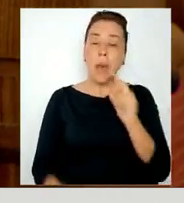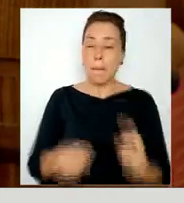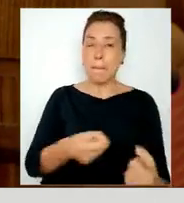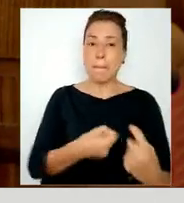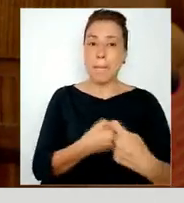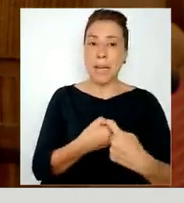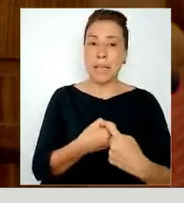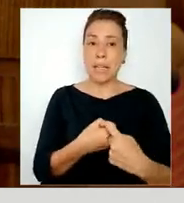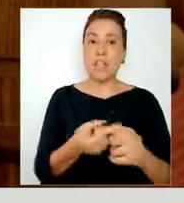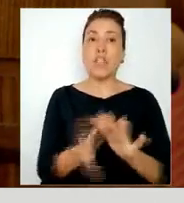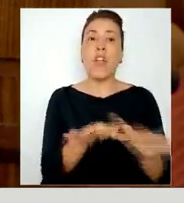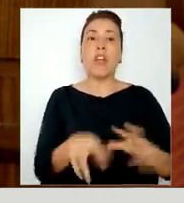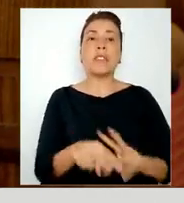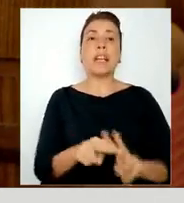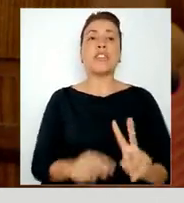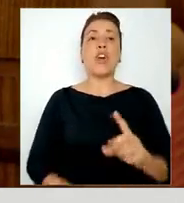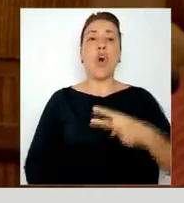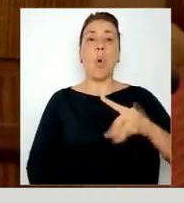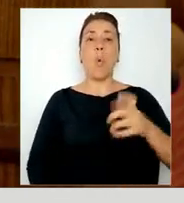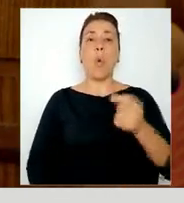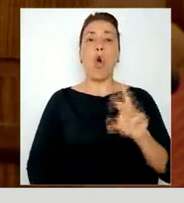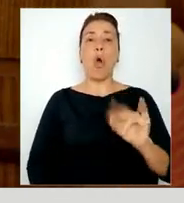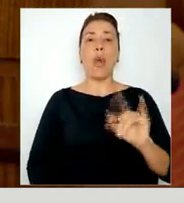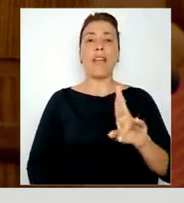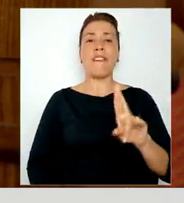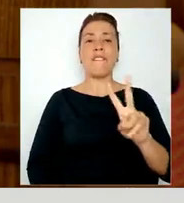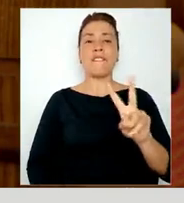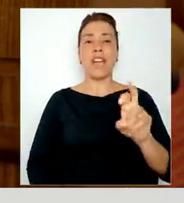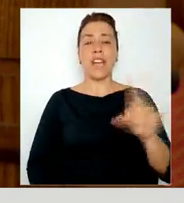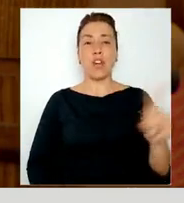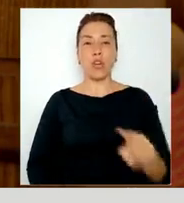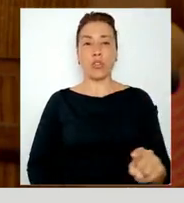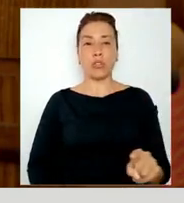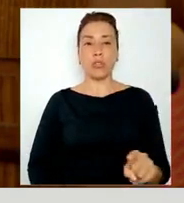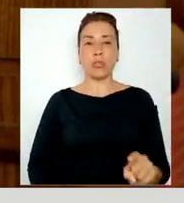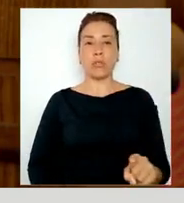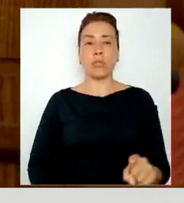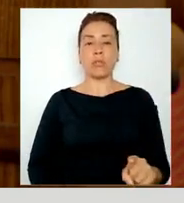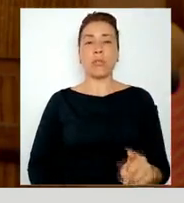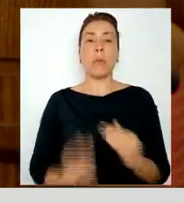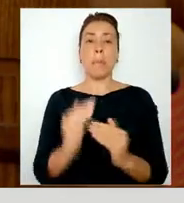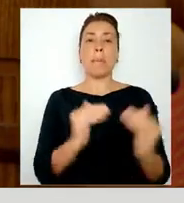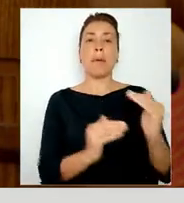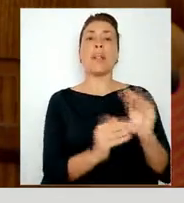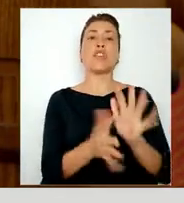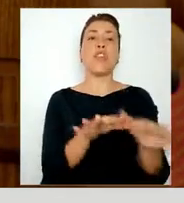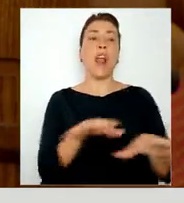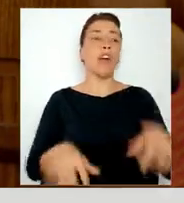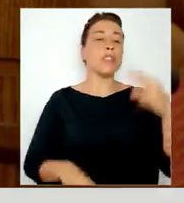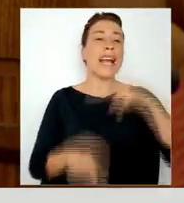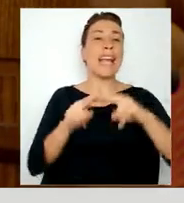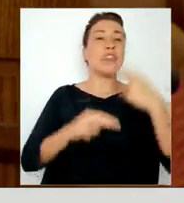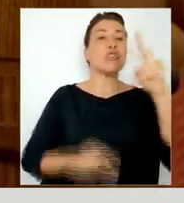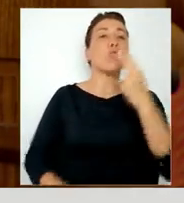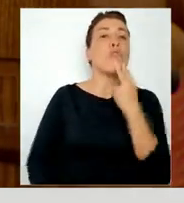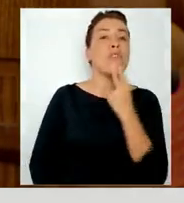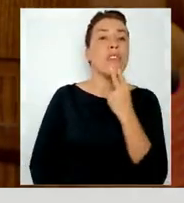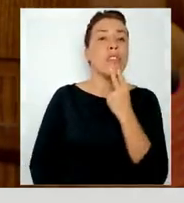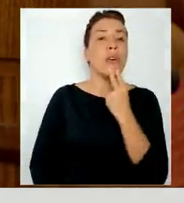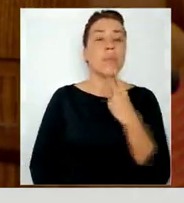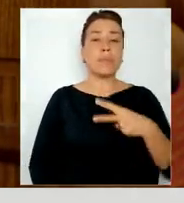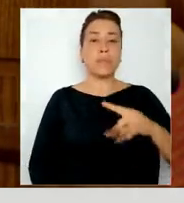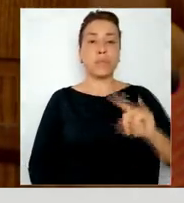Hugo riveros En otras palabras enaltecer la consecuencia de su vida Hugo riveros estudió